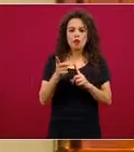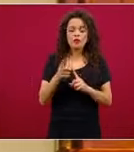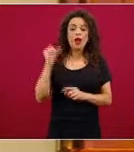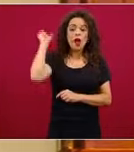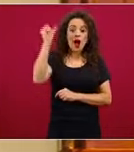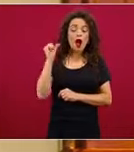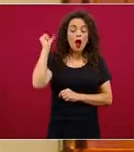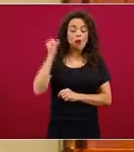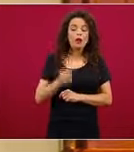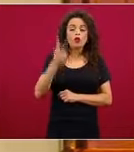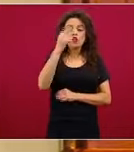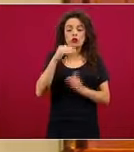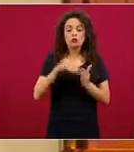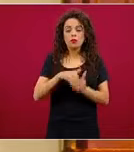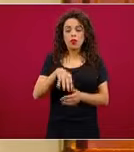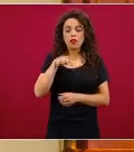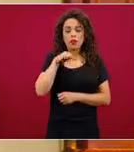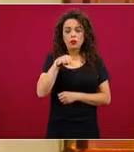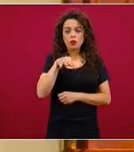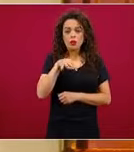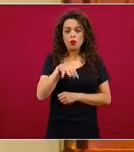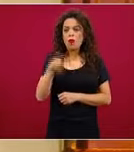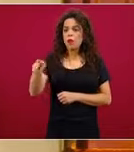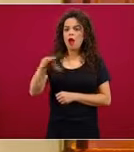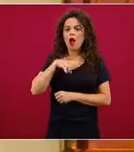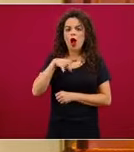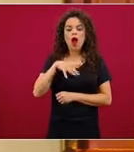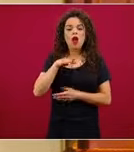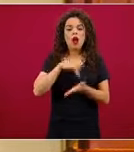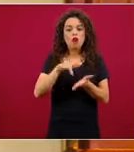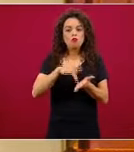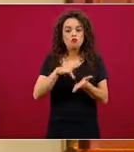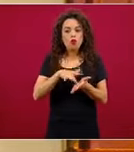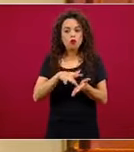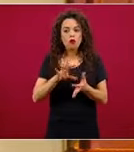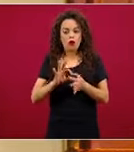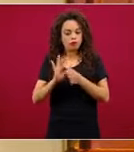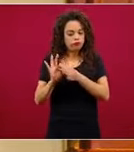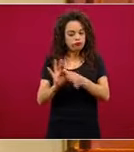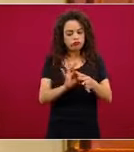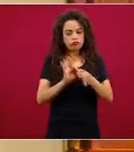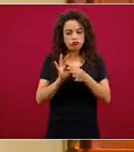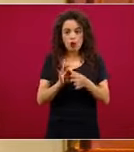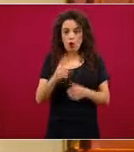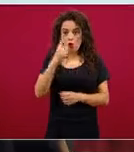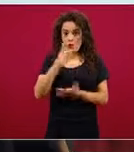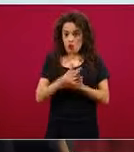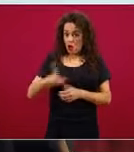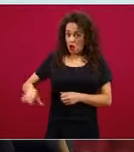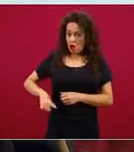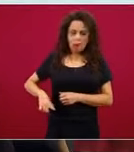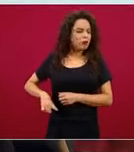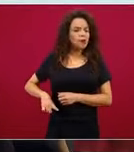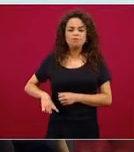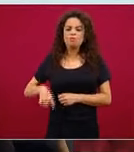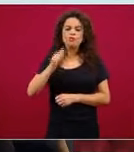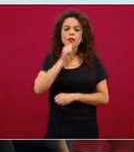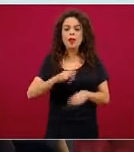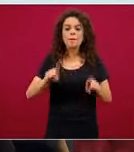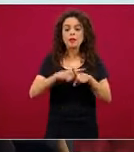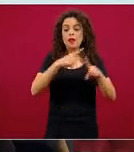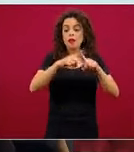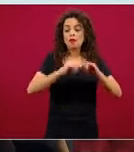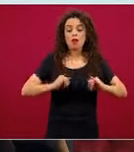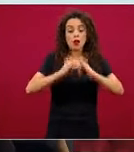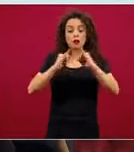del 2019, en donde se tuvo la colaboración no solo de la parte gubernamental, sino también de las instituciones